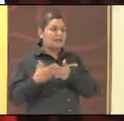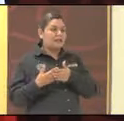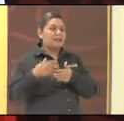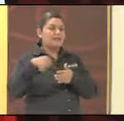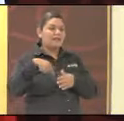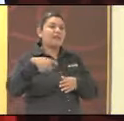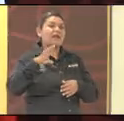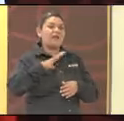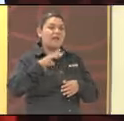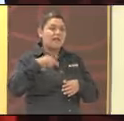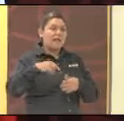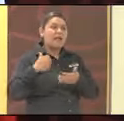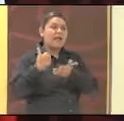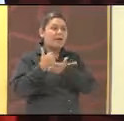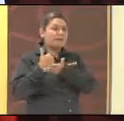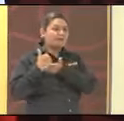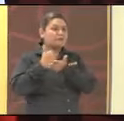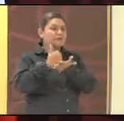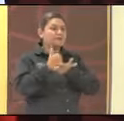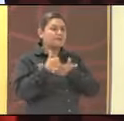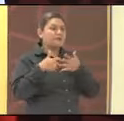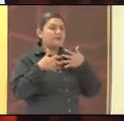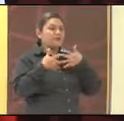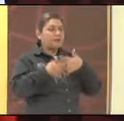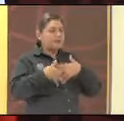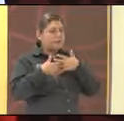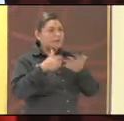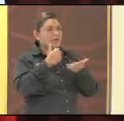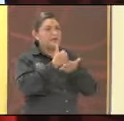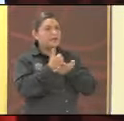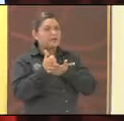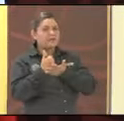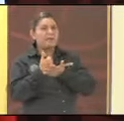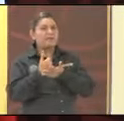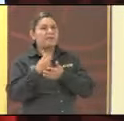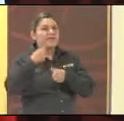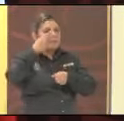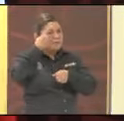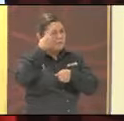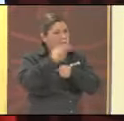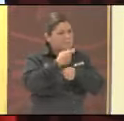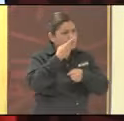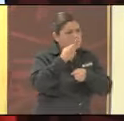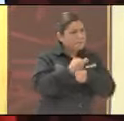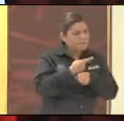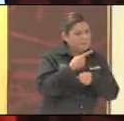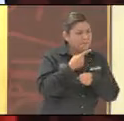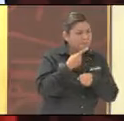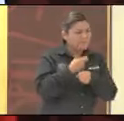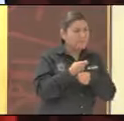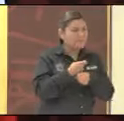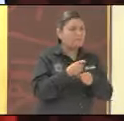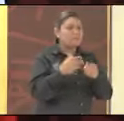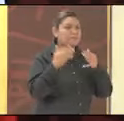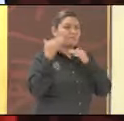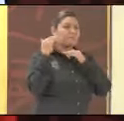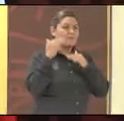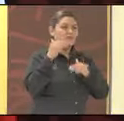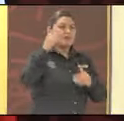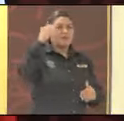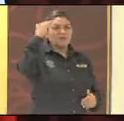con nosotros también auxiliándonos. Empresas de primera calidad y de un gran